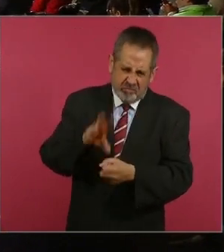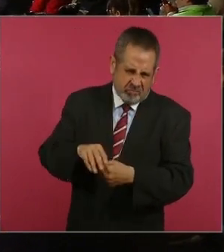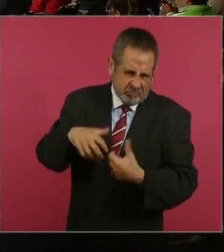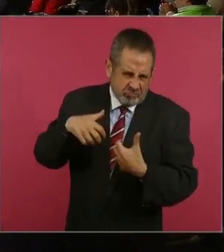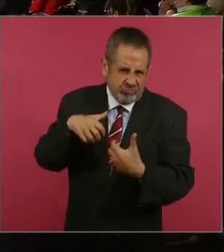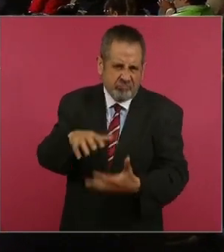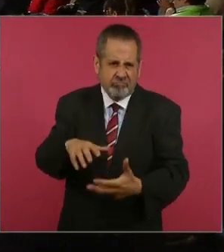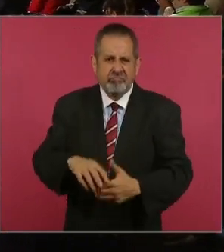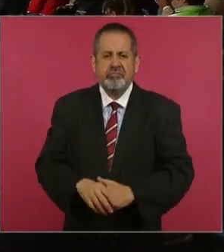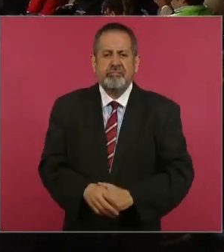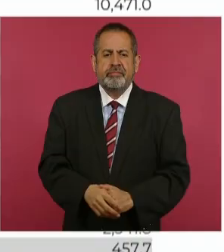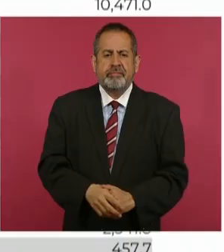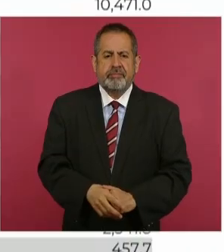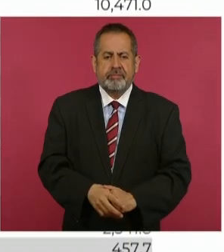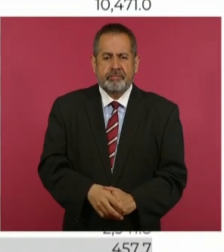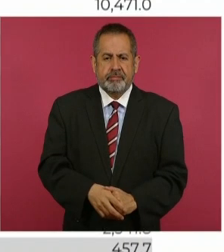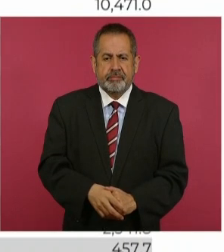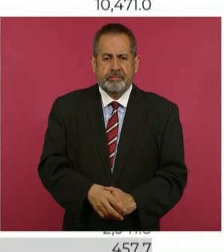de